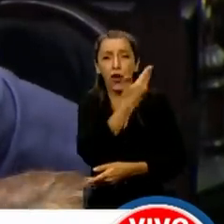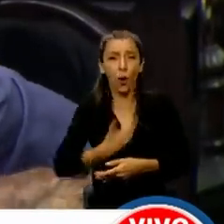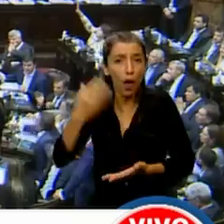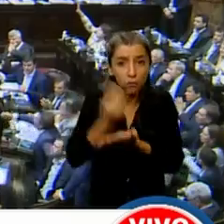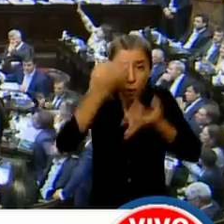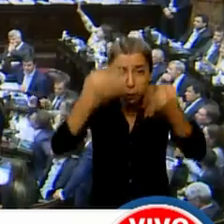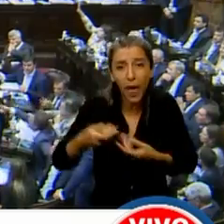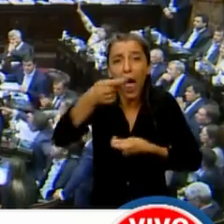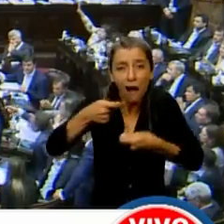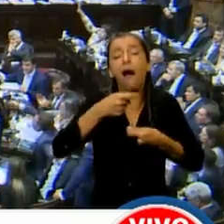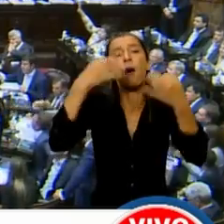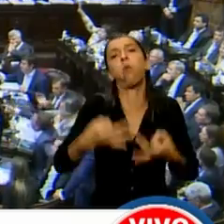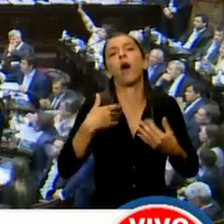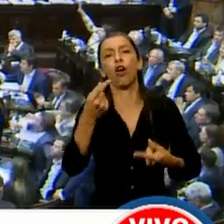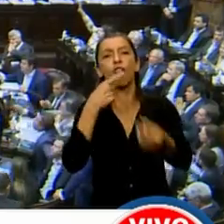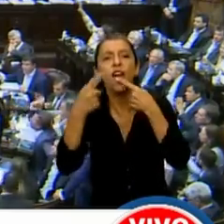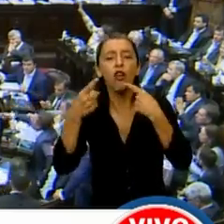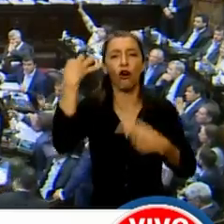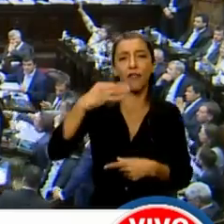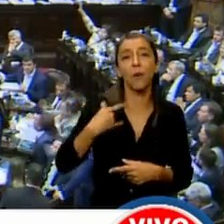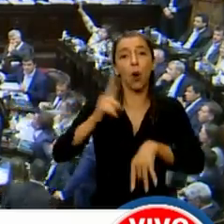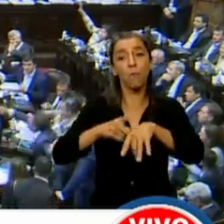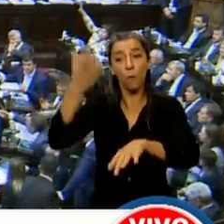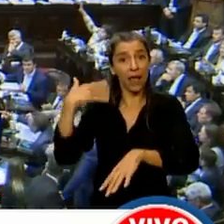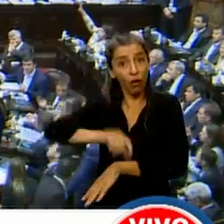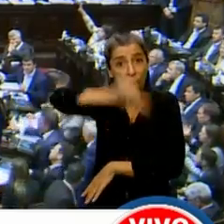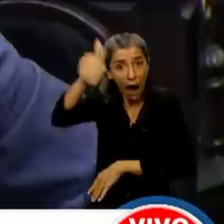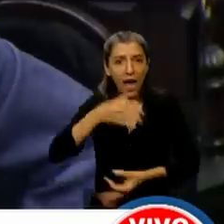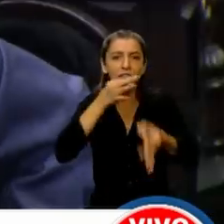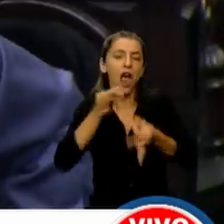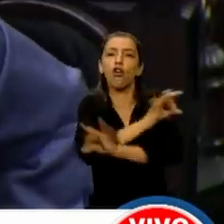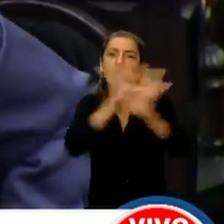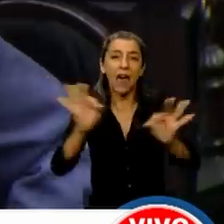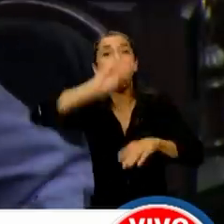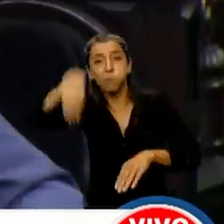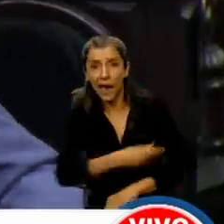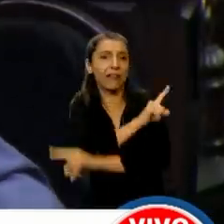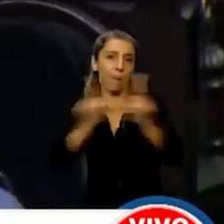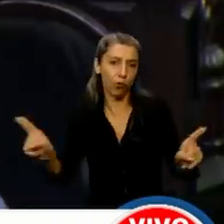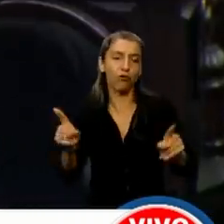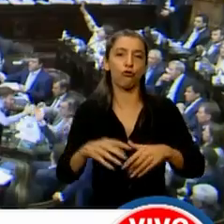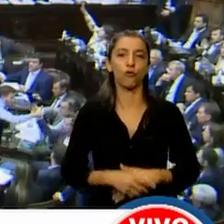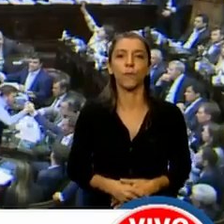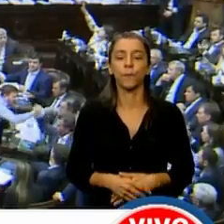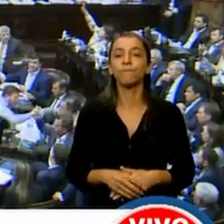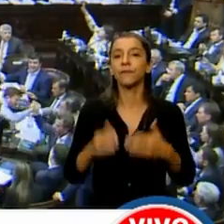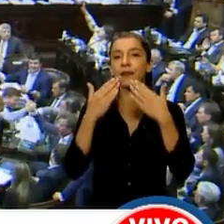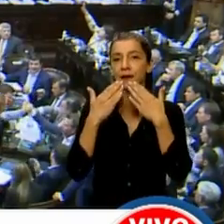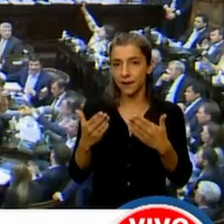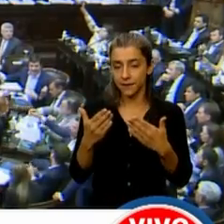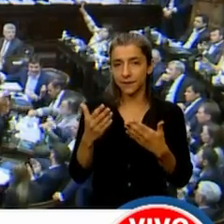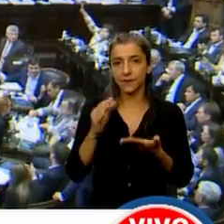de la campaña porque cuando gana no dialoga y cuando pierde tampoco gracias diputados